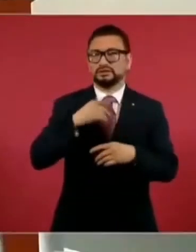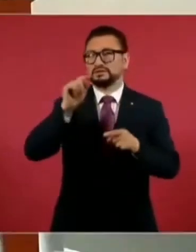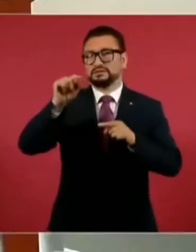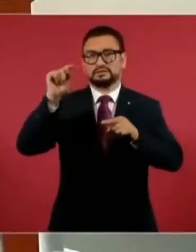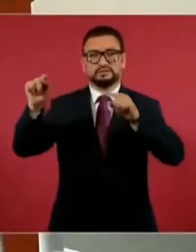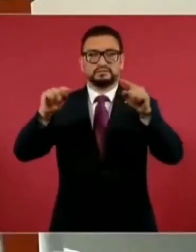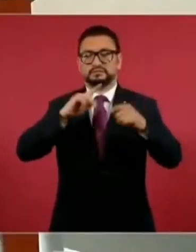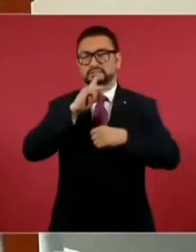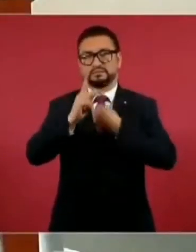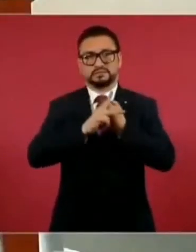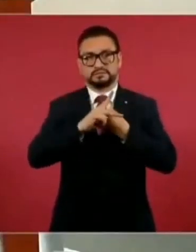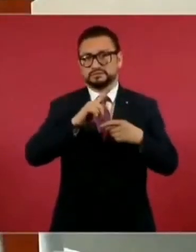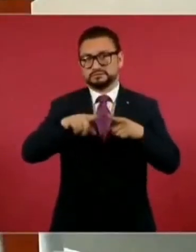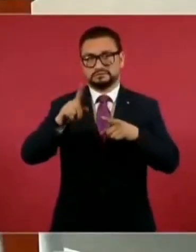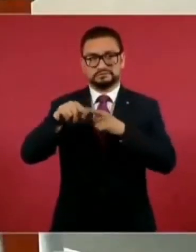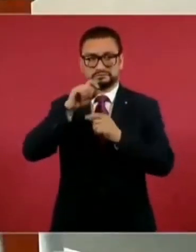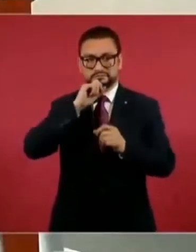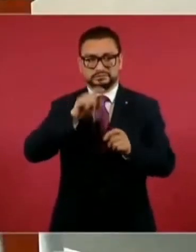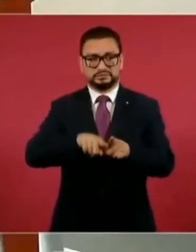país.